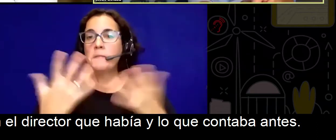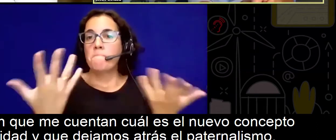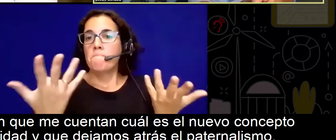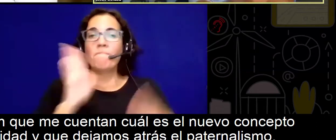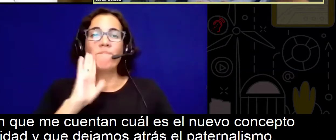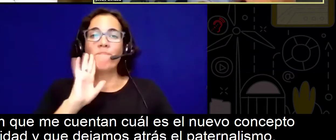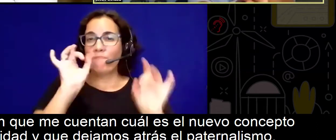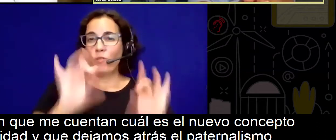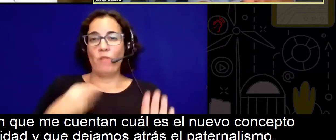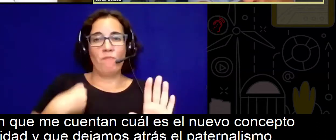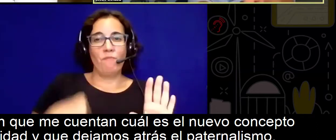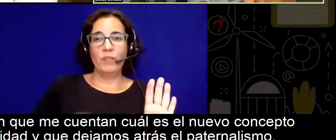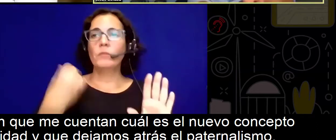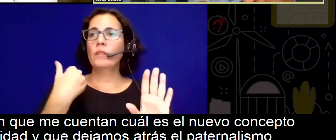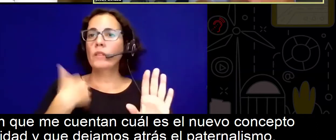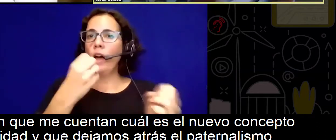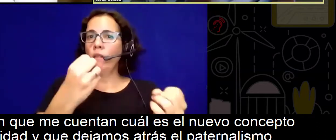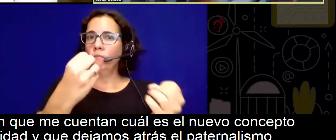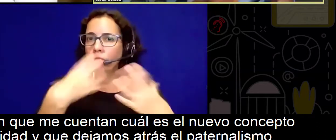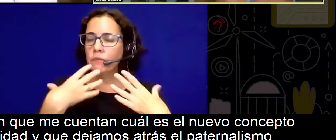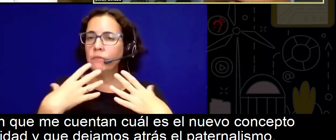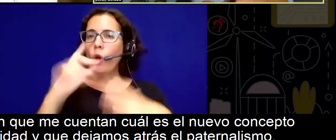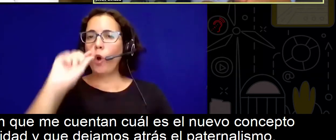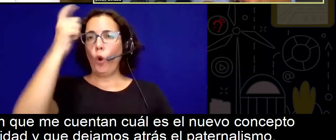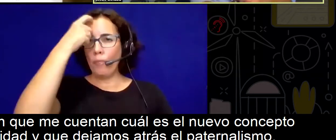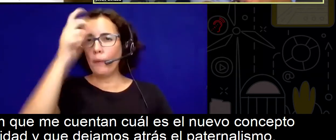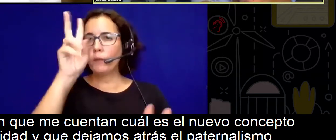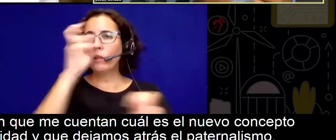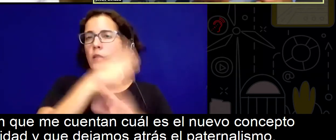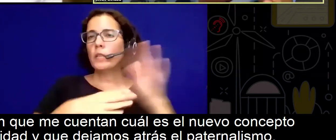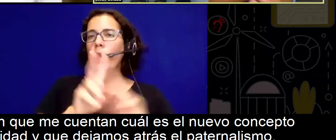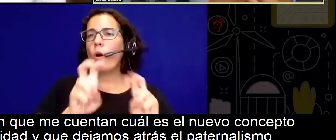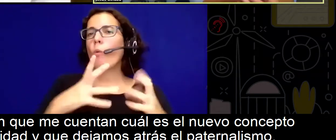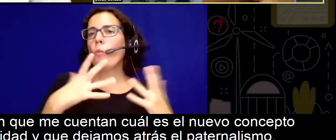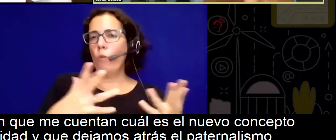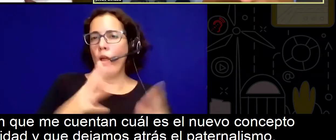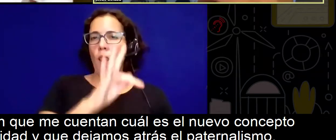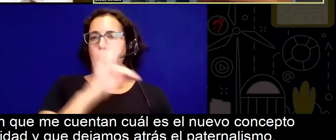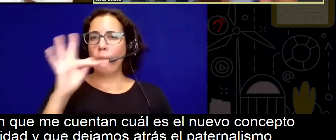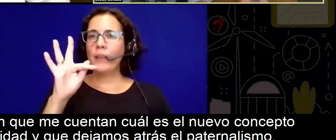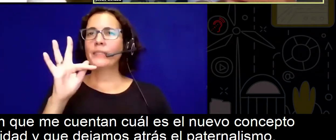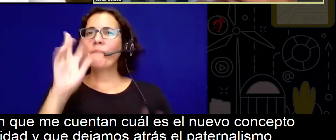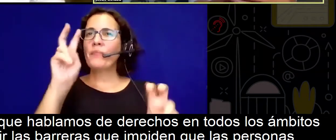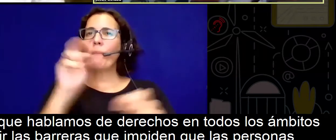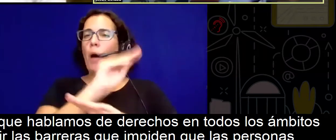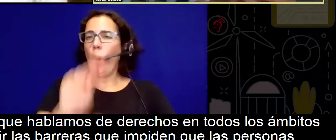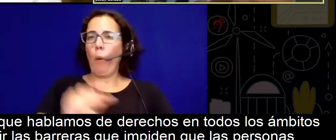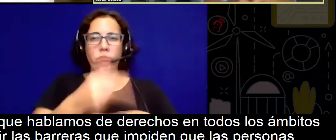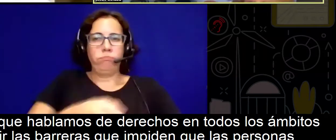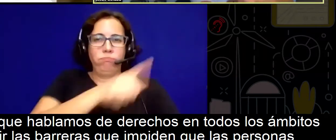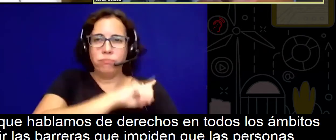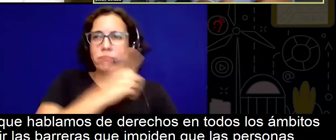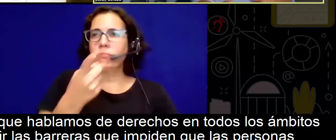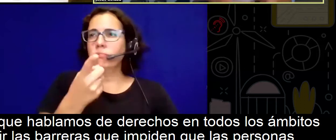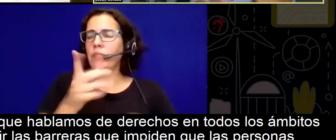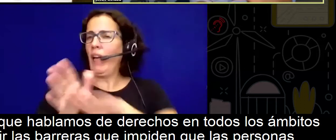en que me cuentan cuál es el nuevo concepto de la discapacidad y que dejamos atrás el paternalismo, la sobreprotección